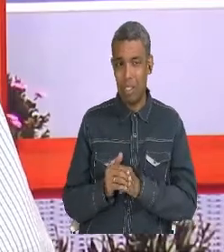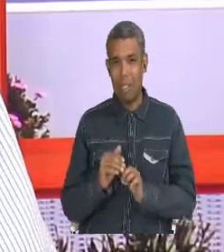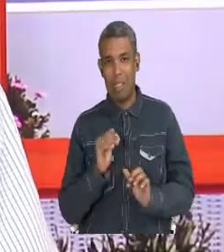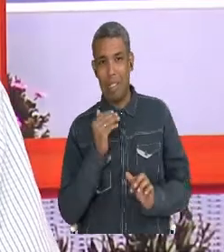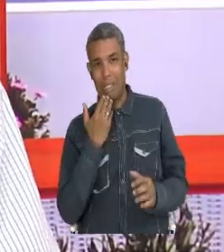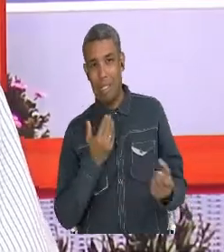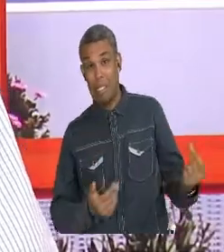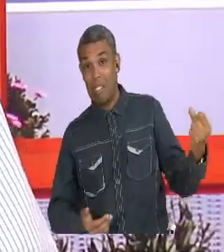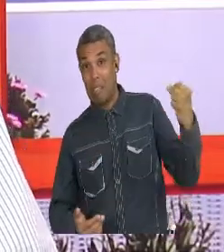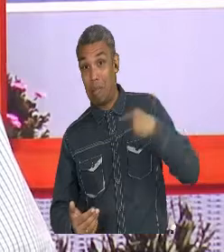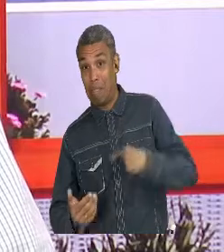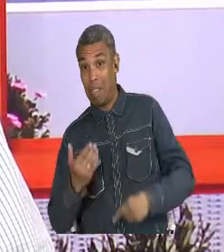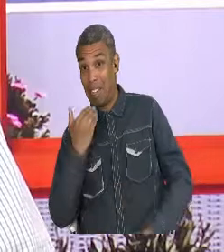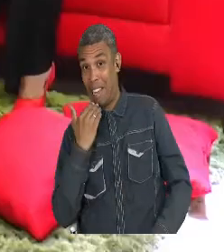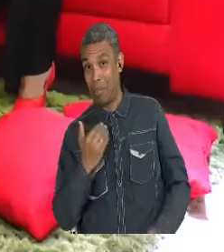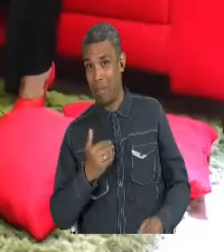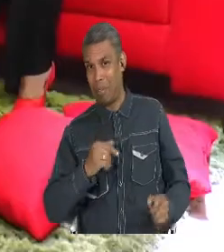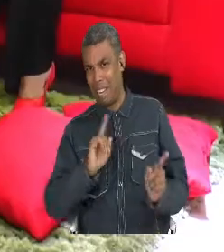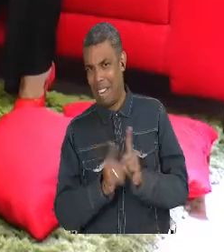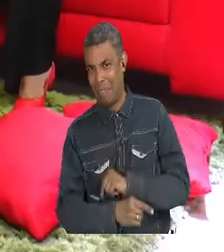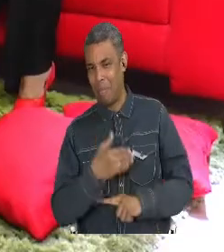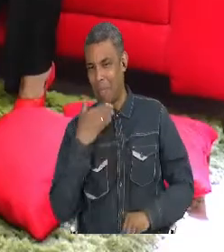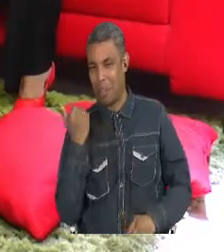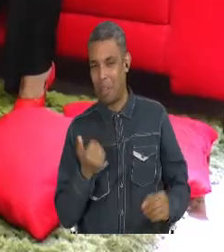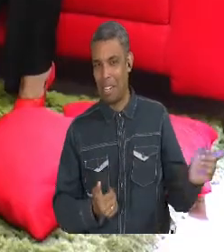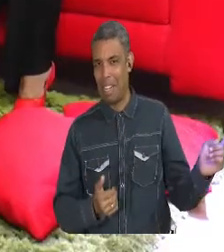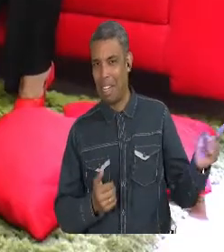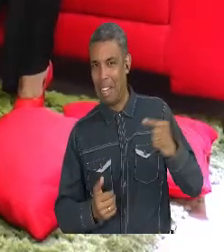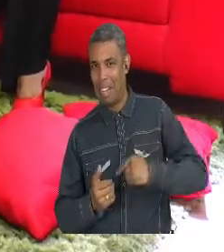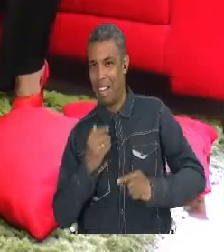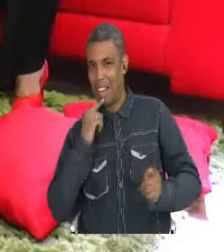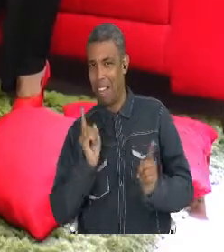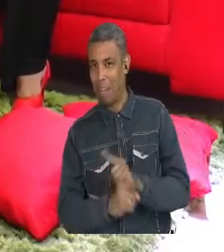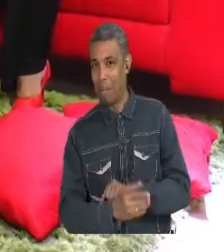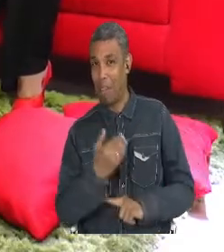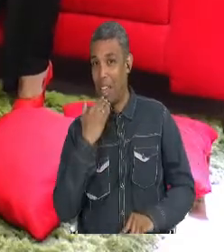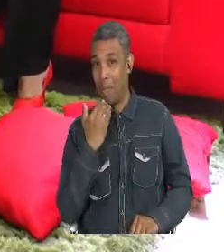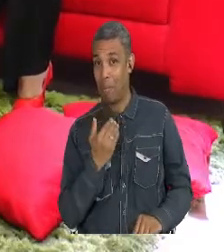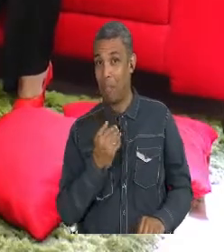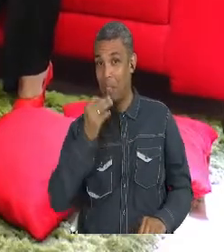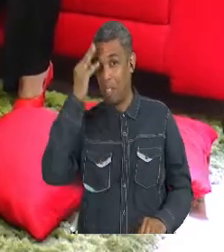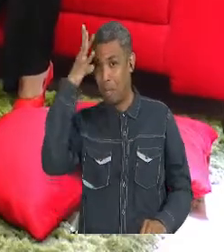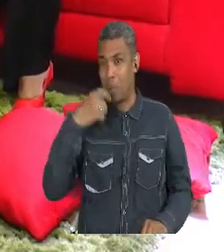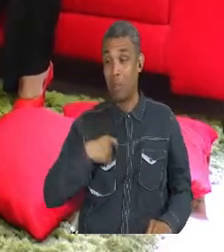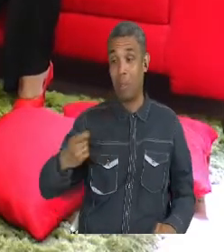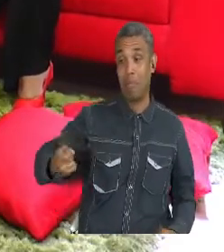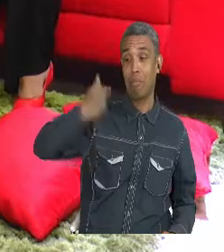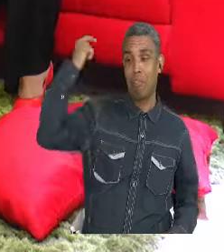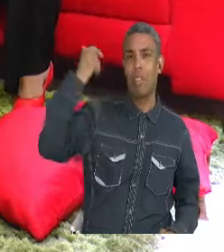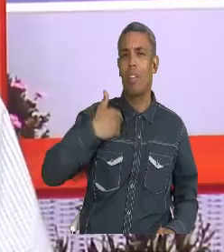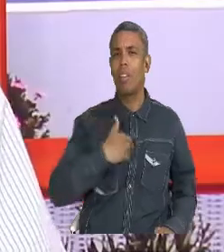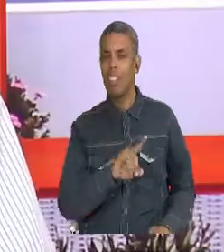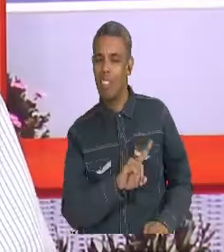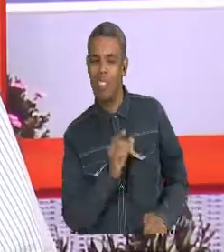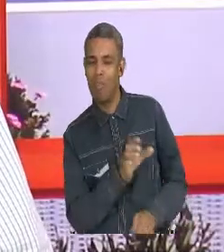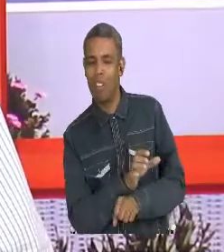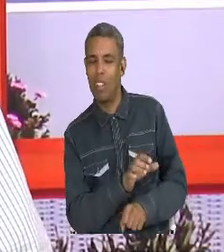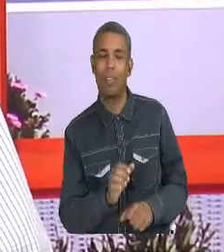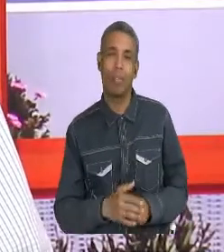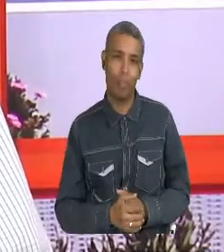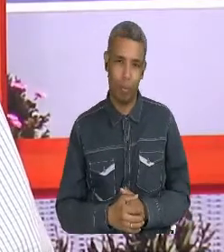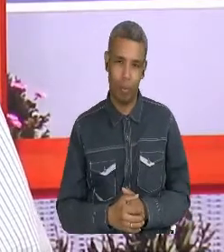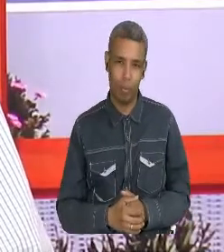pueden estar echando por entonces, responder la verdad. Está dirigido a los estudiantes No, mentiras. Es una transversal, ¿sí? Inicialmente